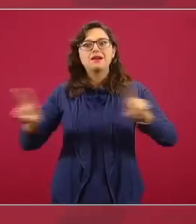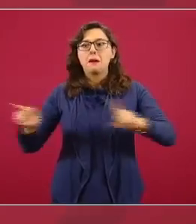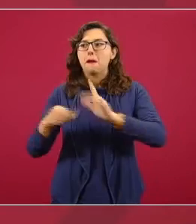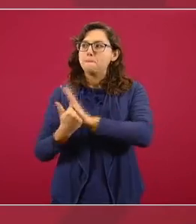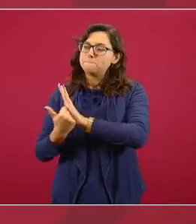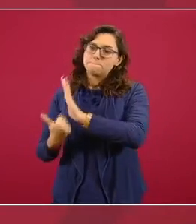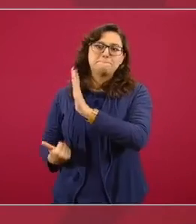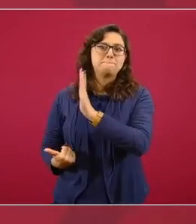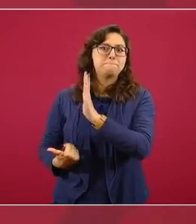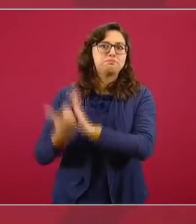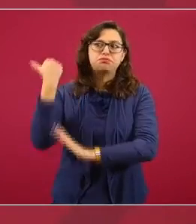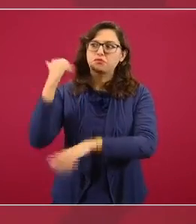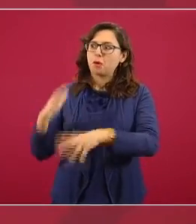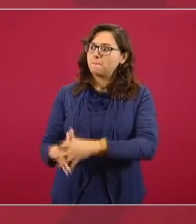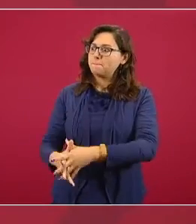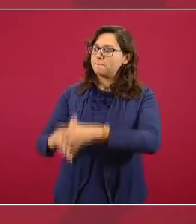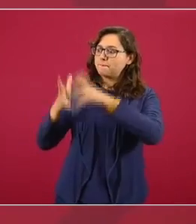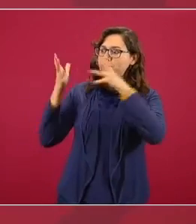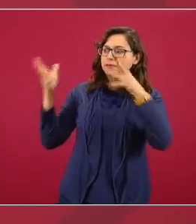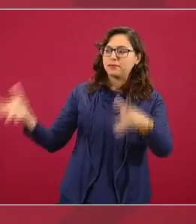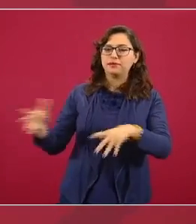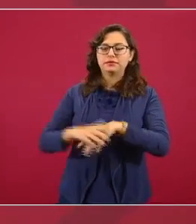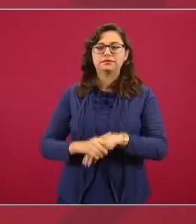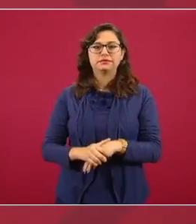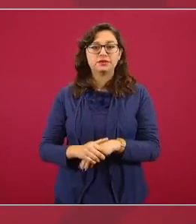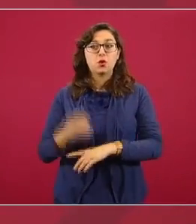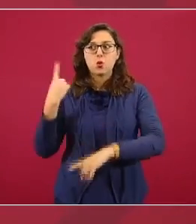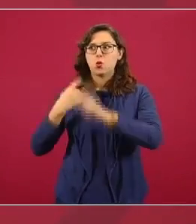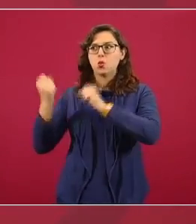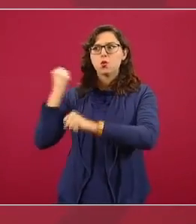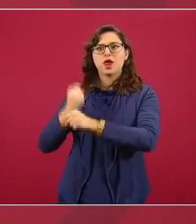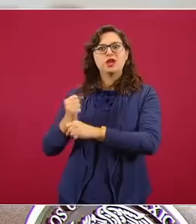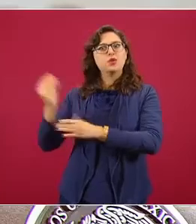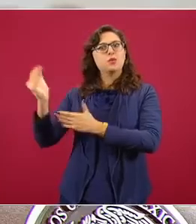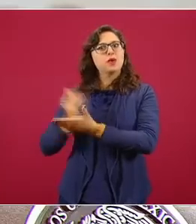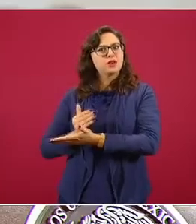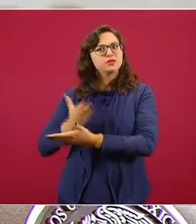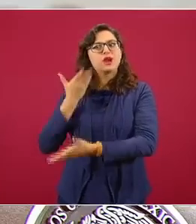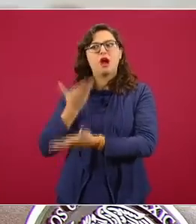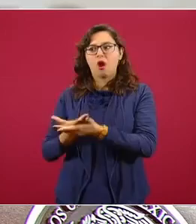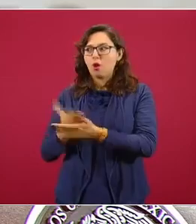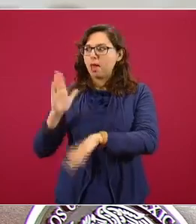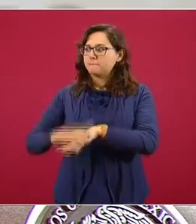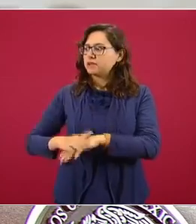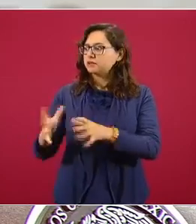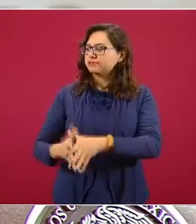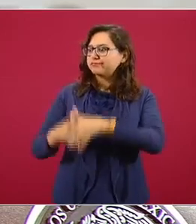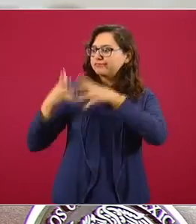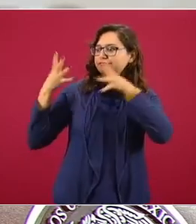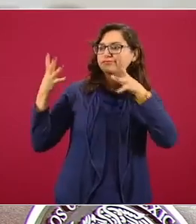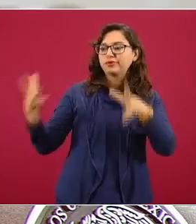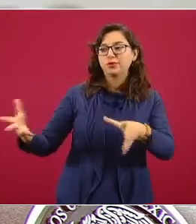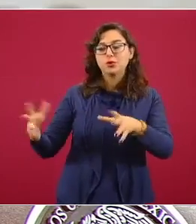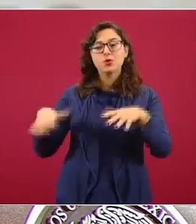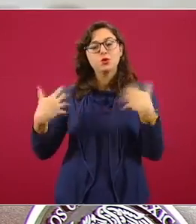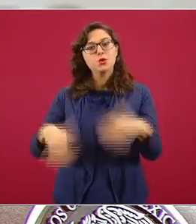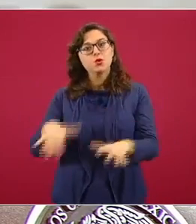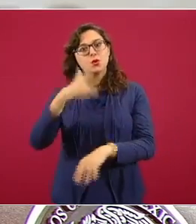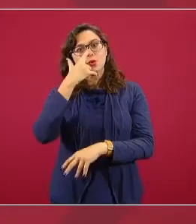Tenemos más crecimiento del sector primario que el año pasado. Es un